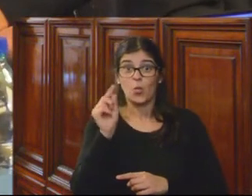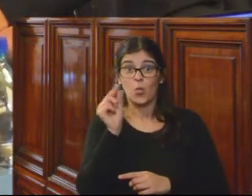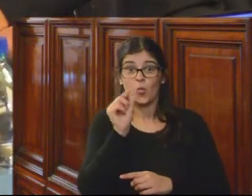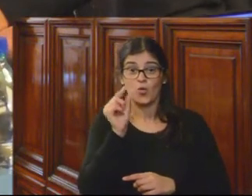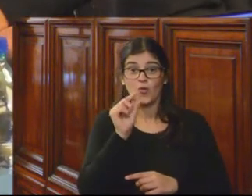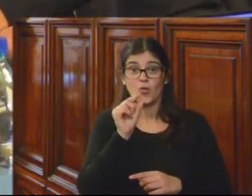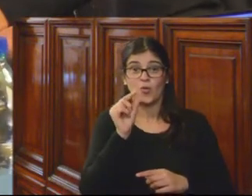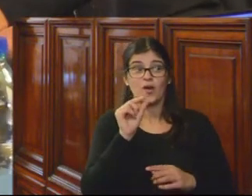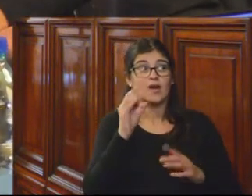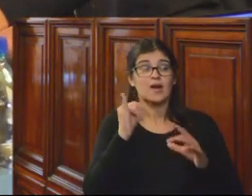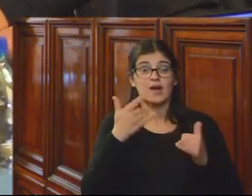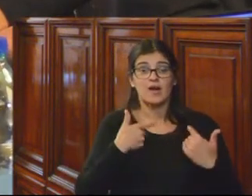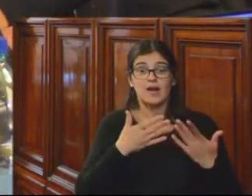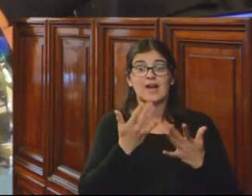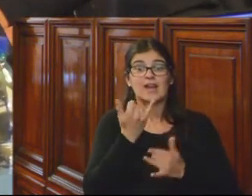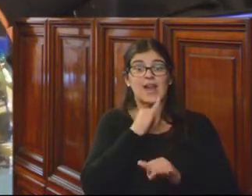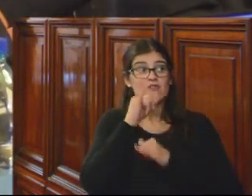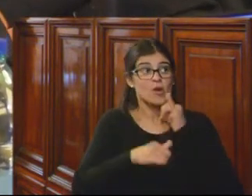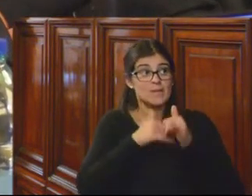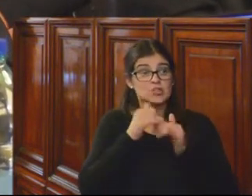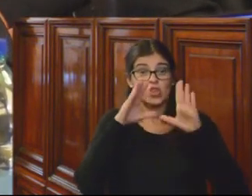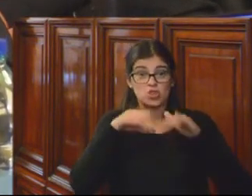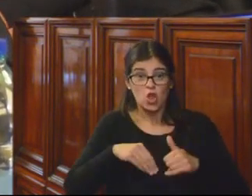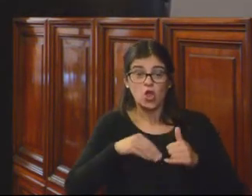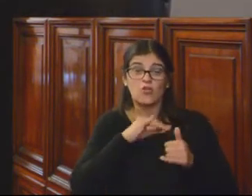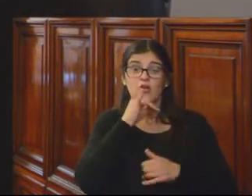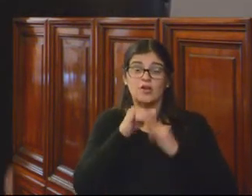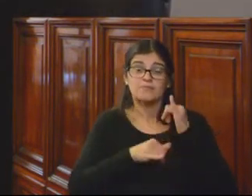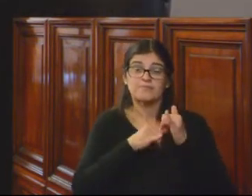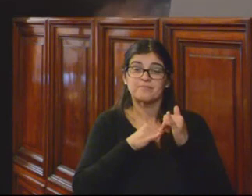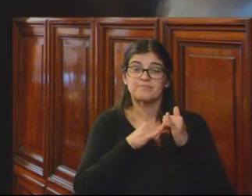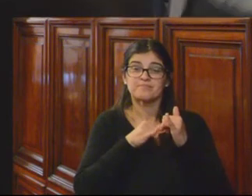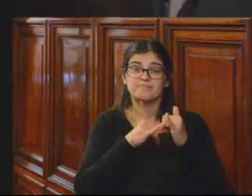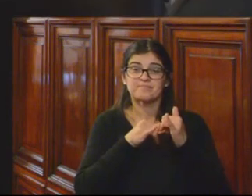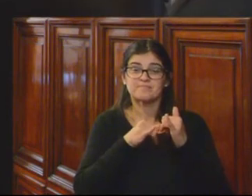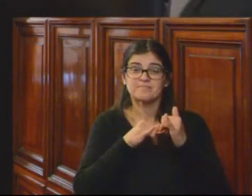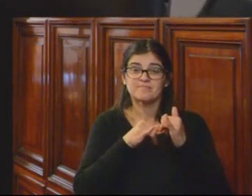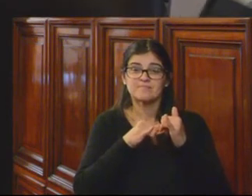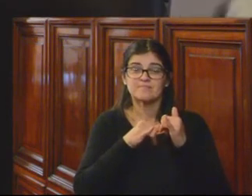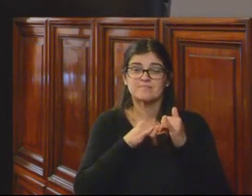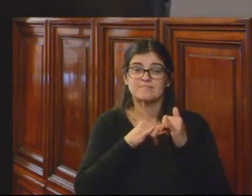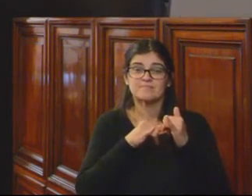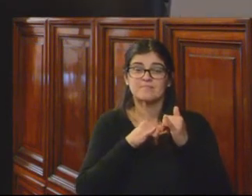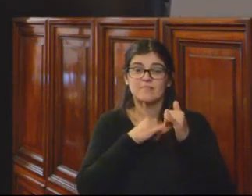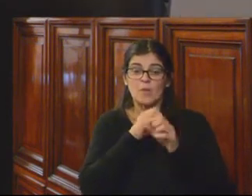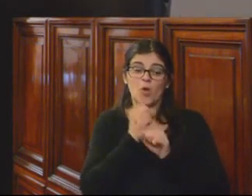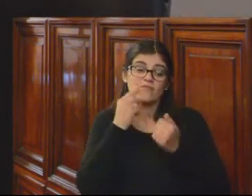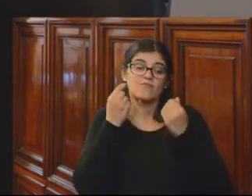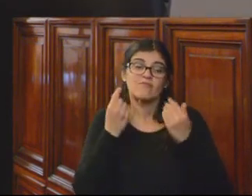Estaremos llanos a recibir toda la información. Nuestra relatoría, sobre todo EDESCA, va a poder